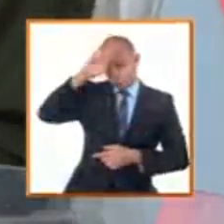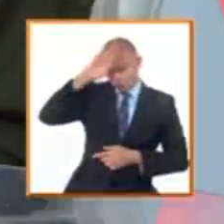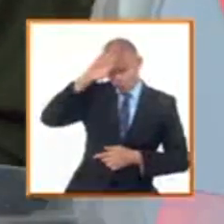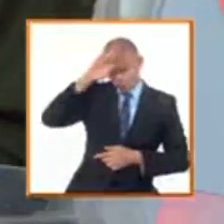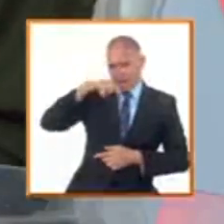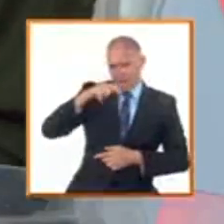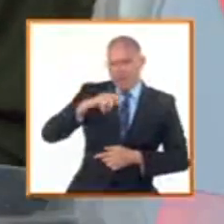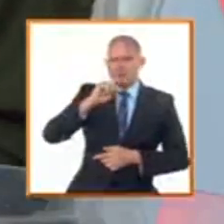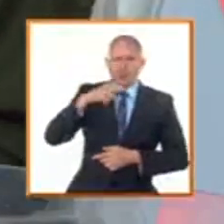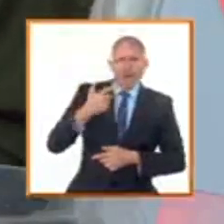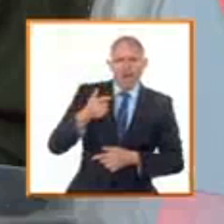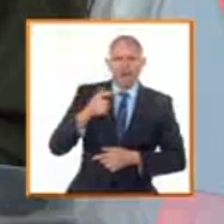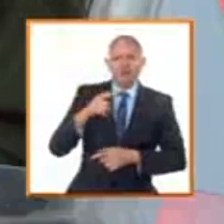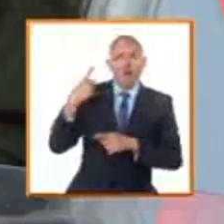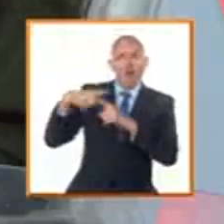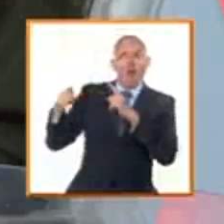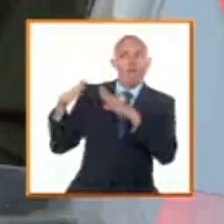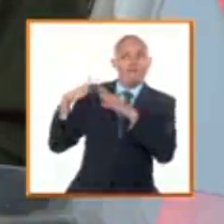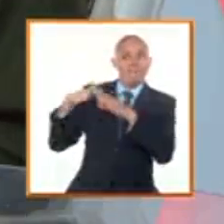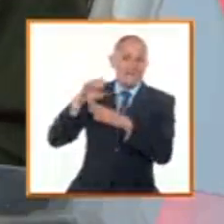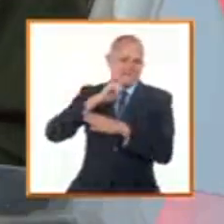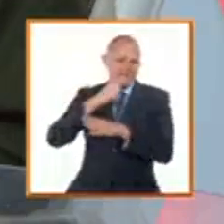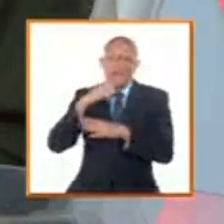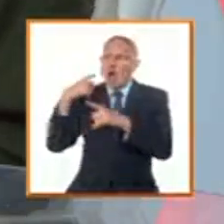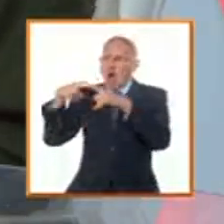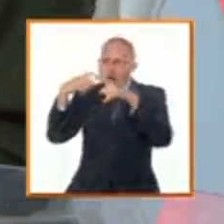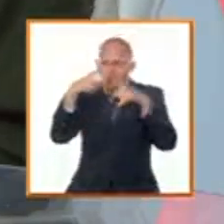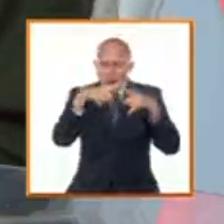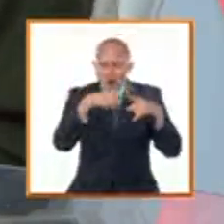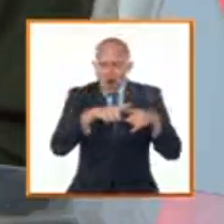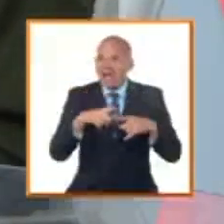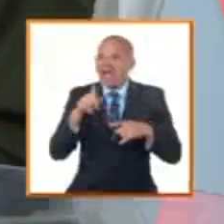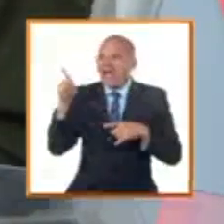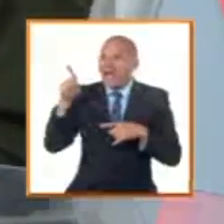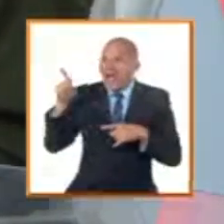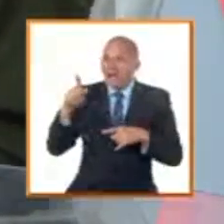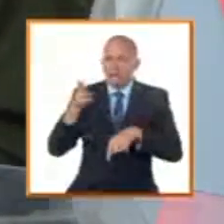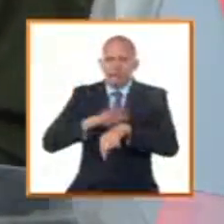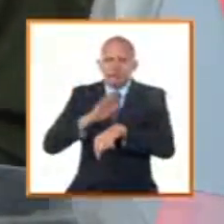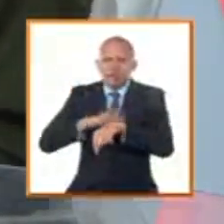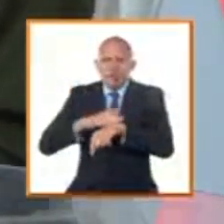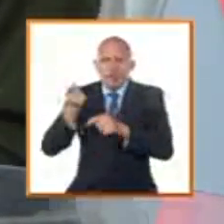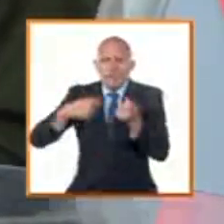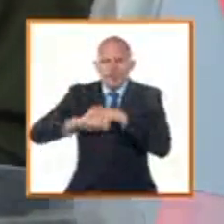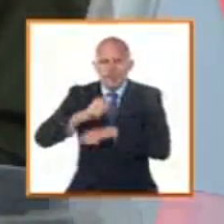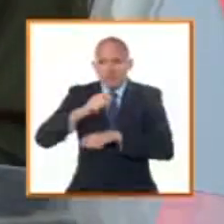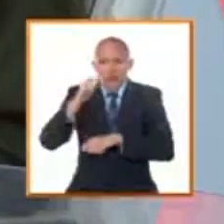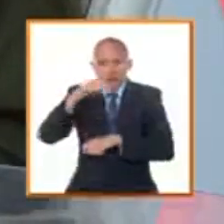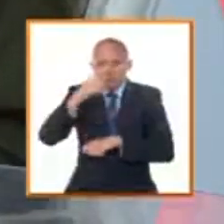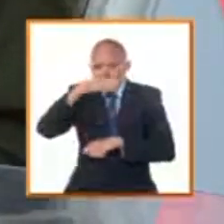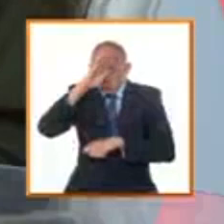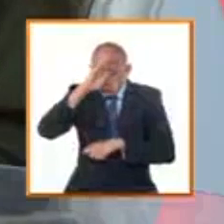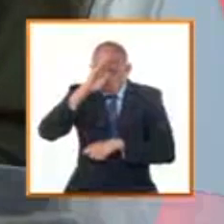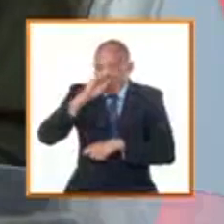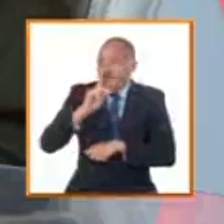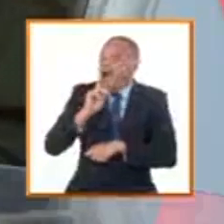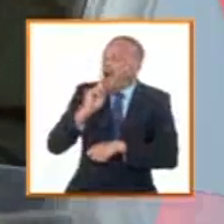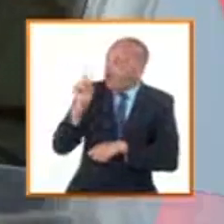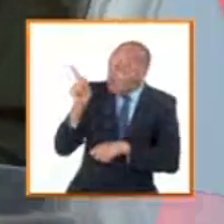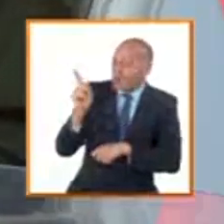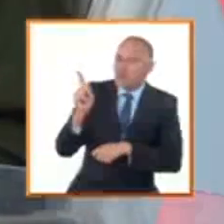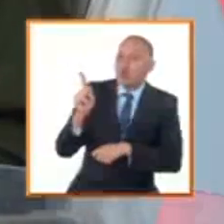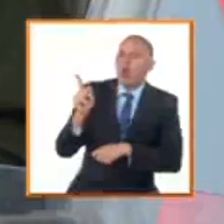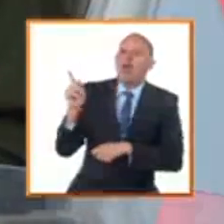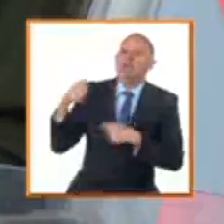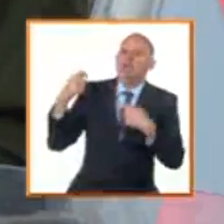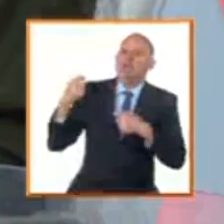en territorio nacional. Es decir, que no hay impunidad contra aquel, aún estando fuera del país, intente introducir droga al país y